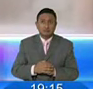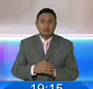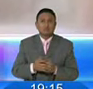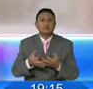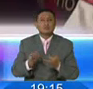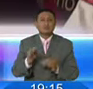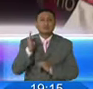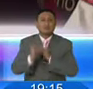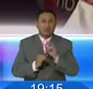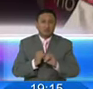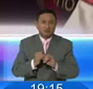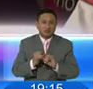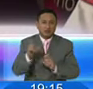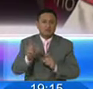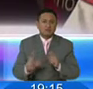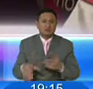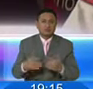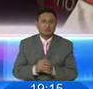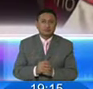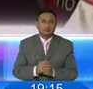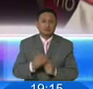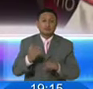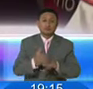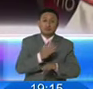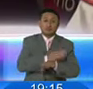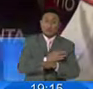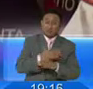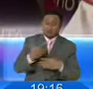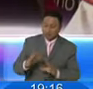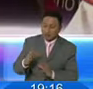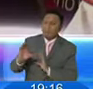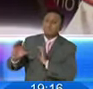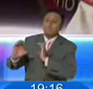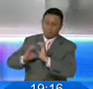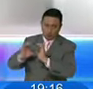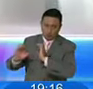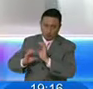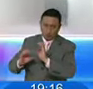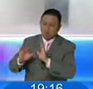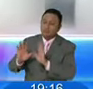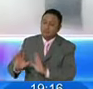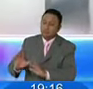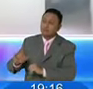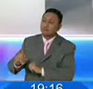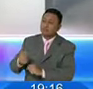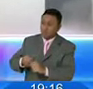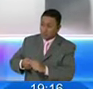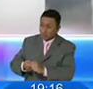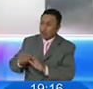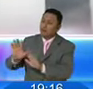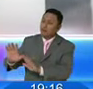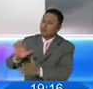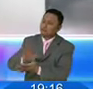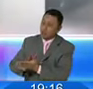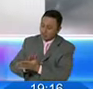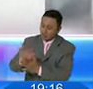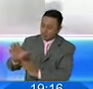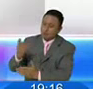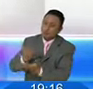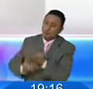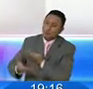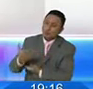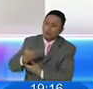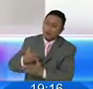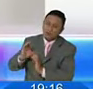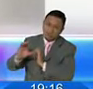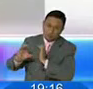personas retenidas. Ellos realizan una negociación previa para tratar de impedir que se efectúe el acto delictivo, logrando con